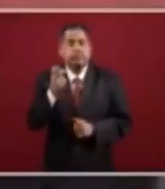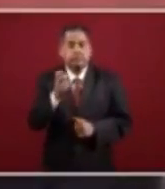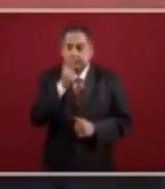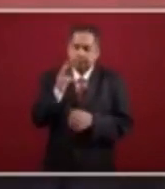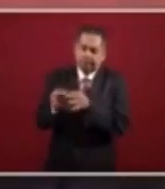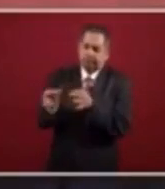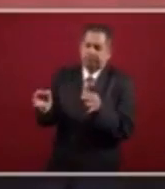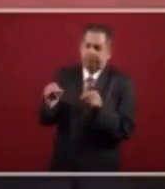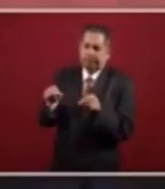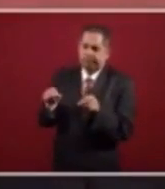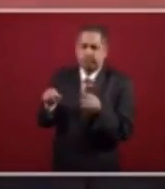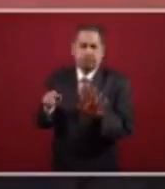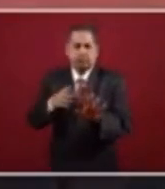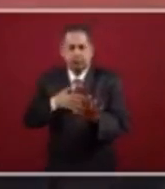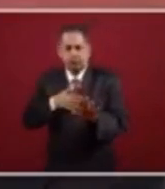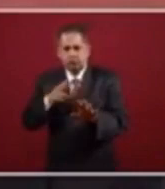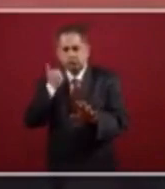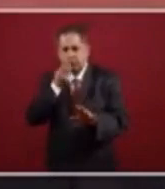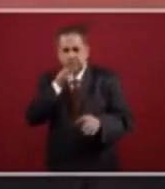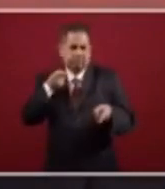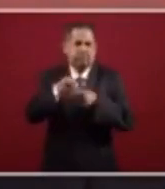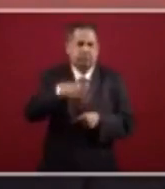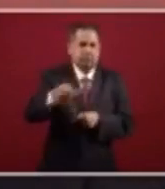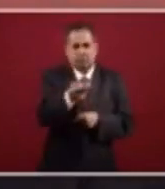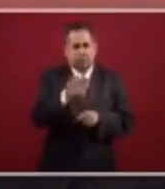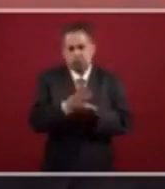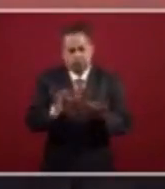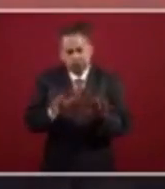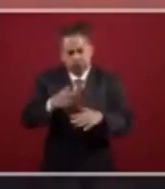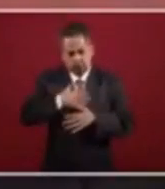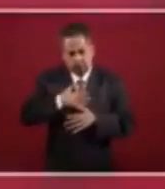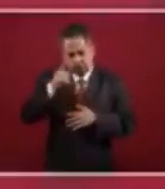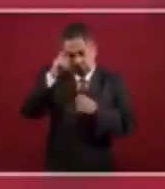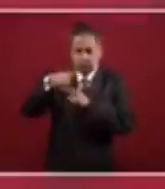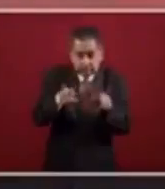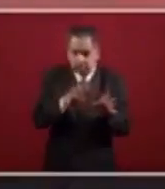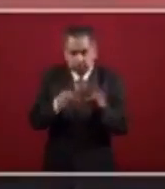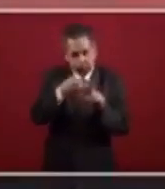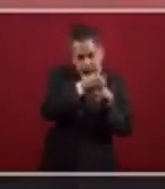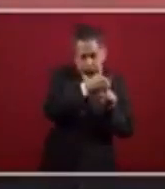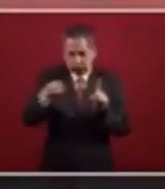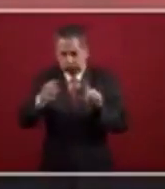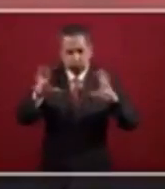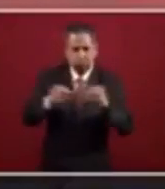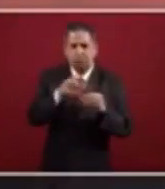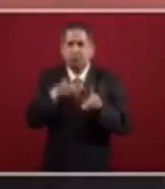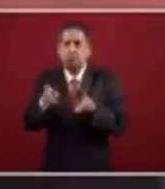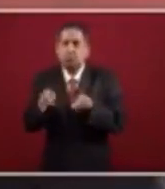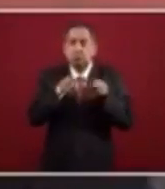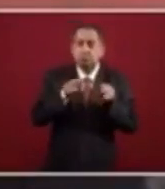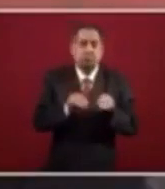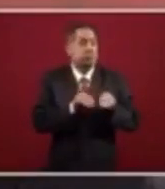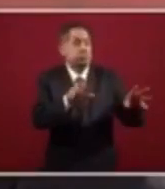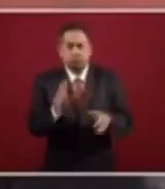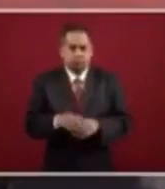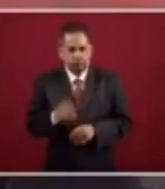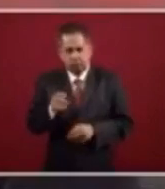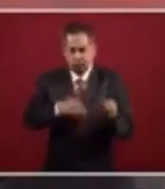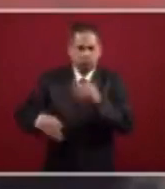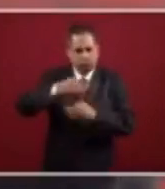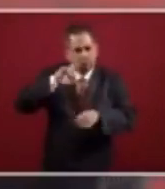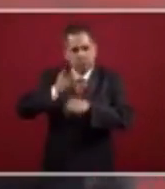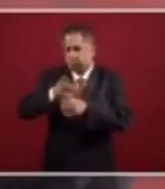frase, pero yo no les dije así a ustedes, yo contextualicé. Es decir, a ver, todos tenemos